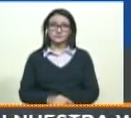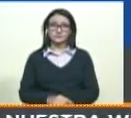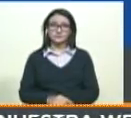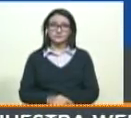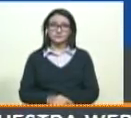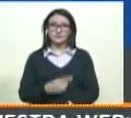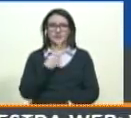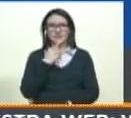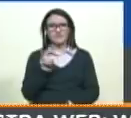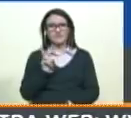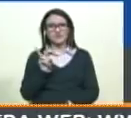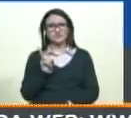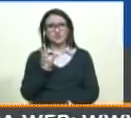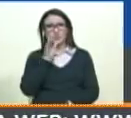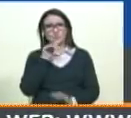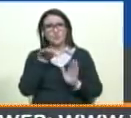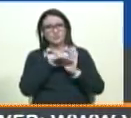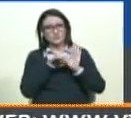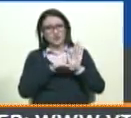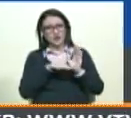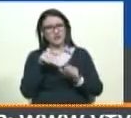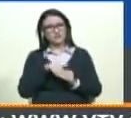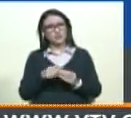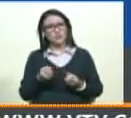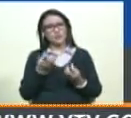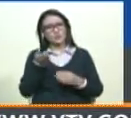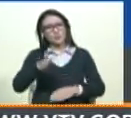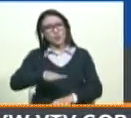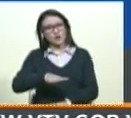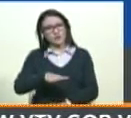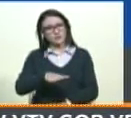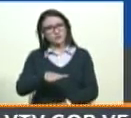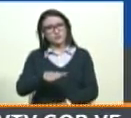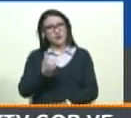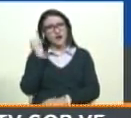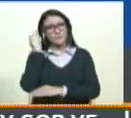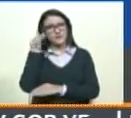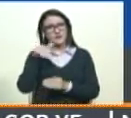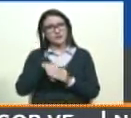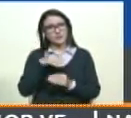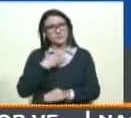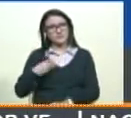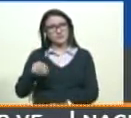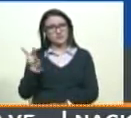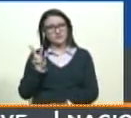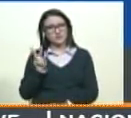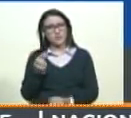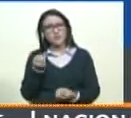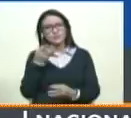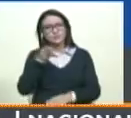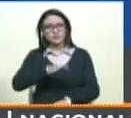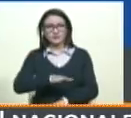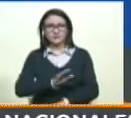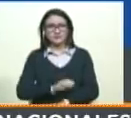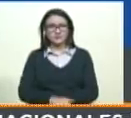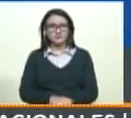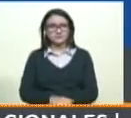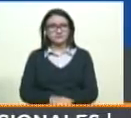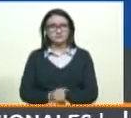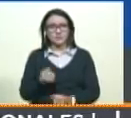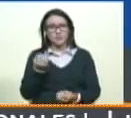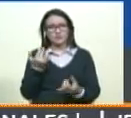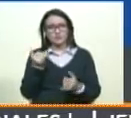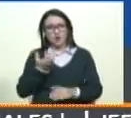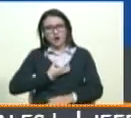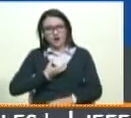digan que en Venezuela no hubo condiciones para las elecciones. ¿Cuántos muertos hubo en la campaña electoral presidencial venezolana? ¿Cuántos hubo para